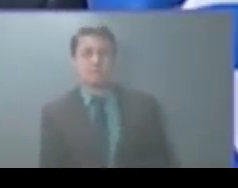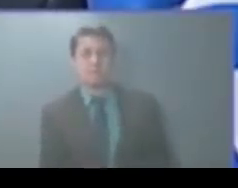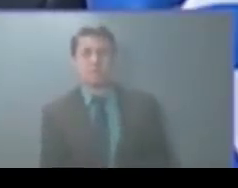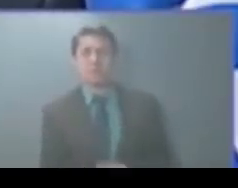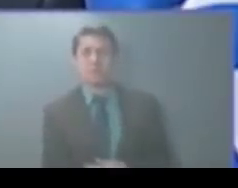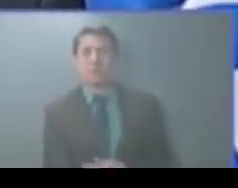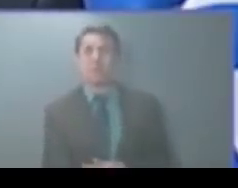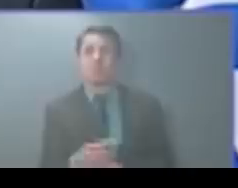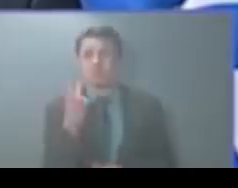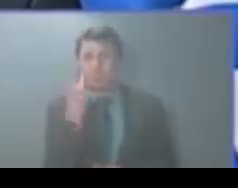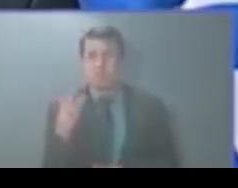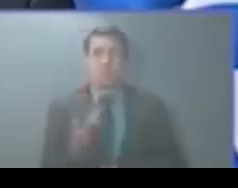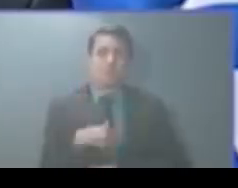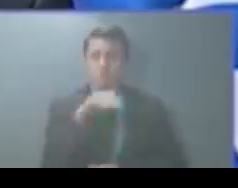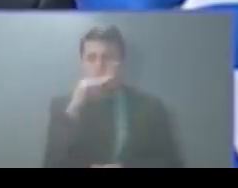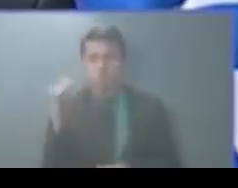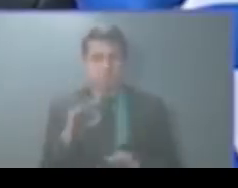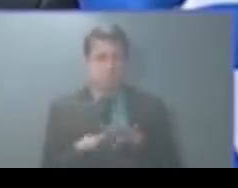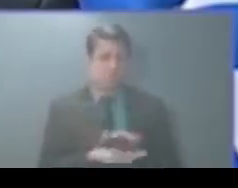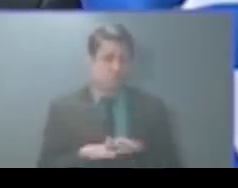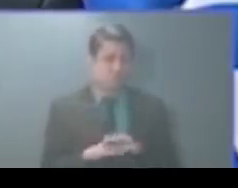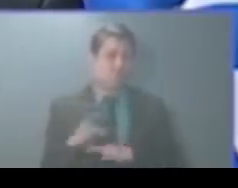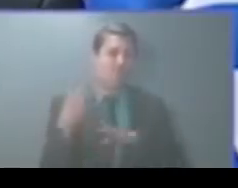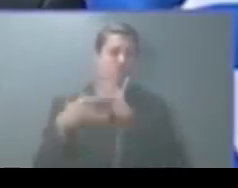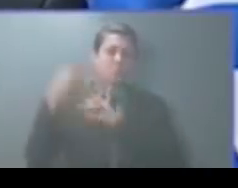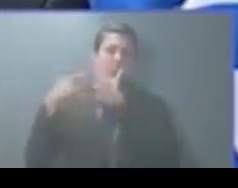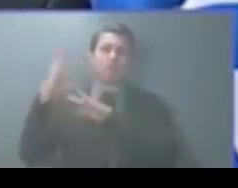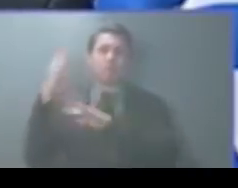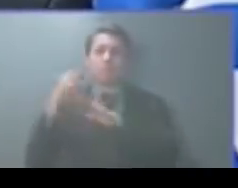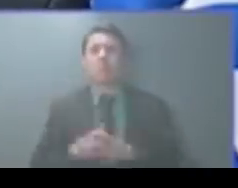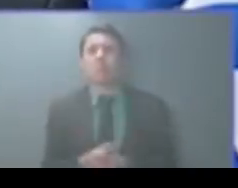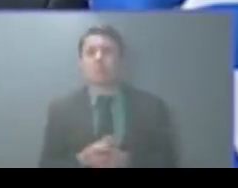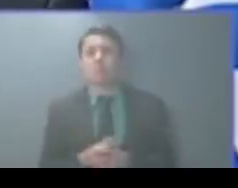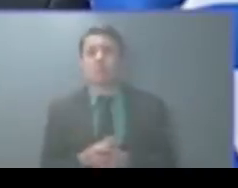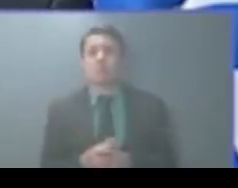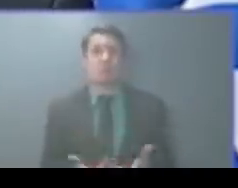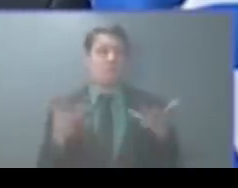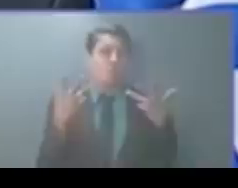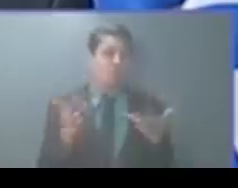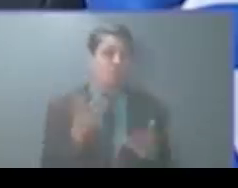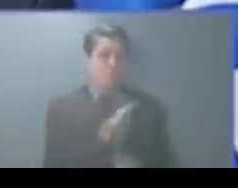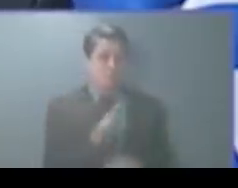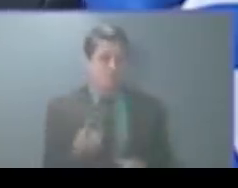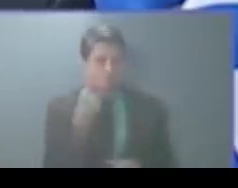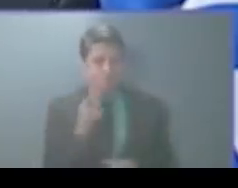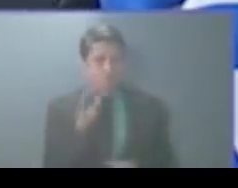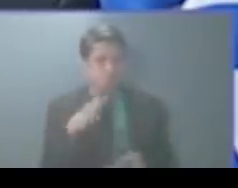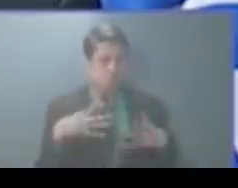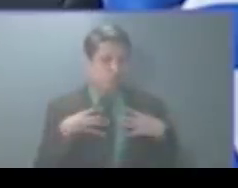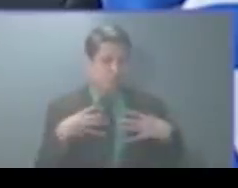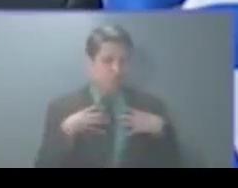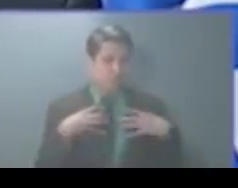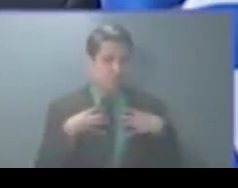Yéndonos a nuestro país y con base en nuestra historia y las miles de personas que dieron su vida,